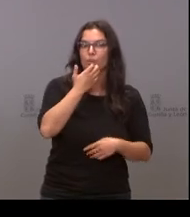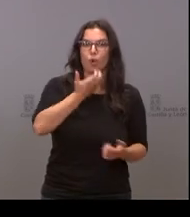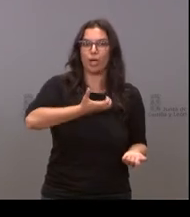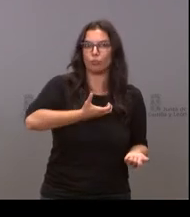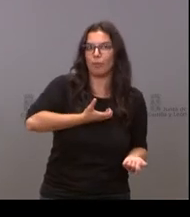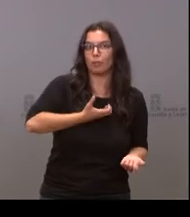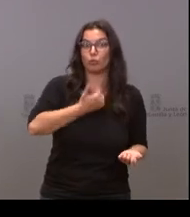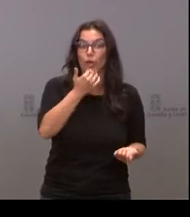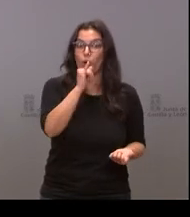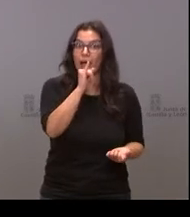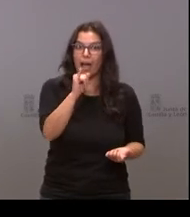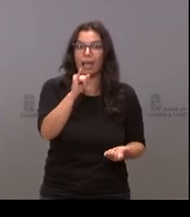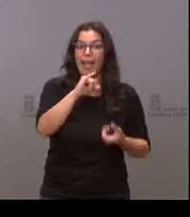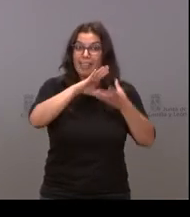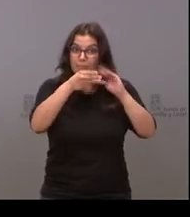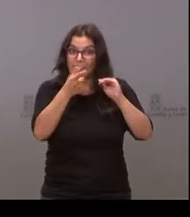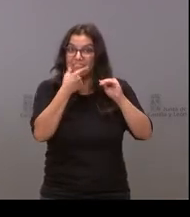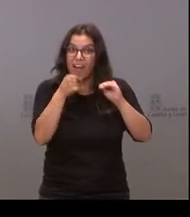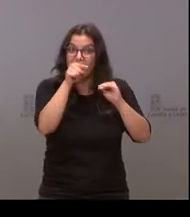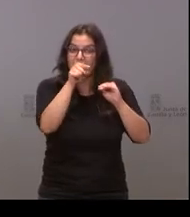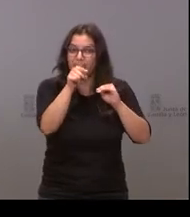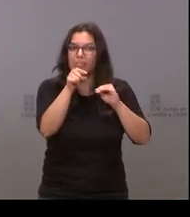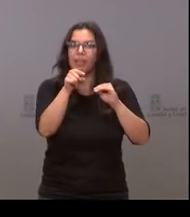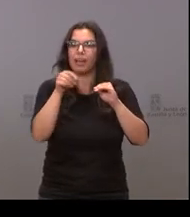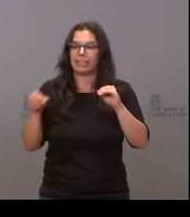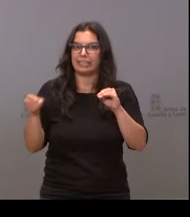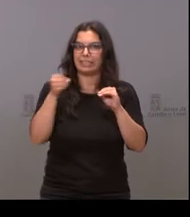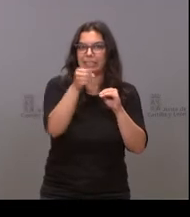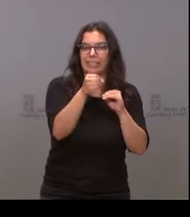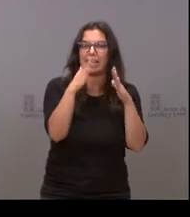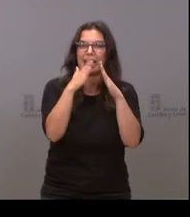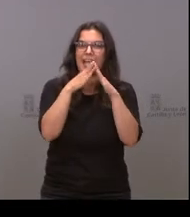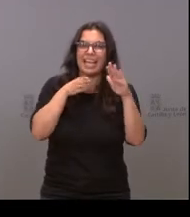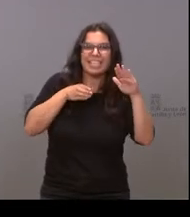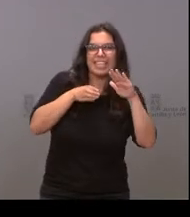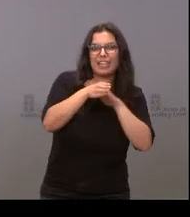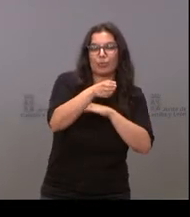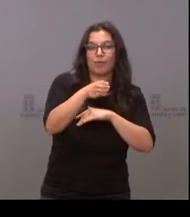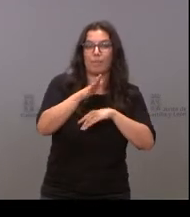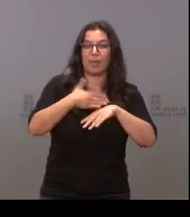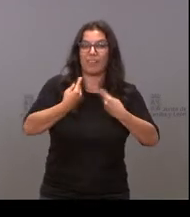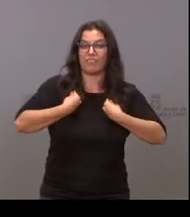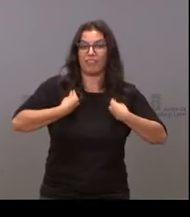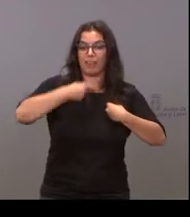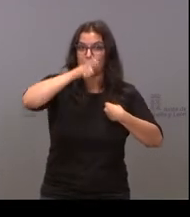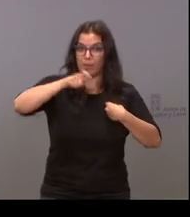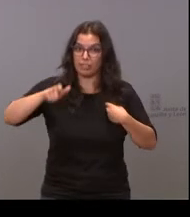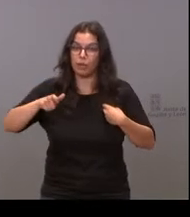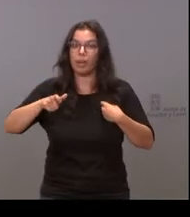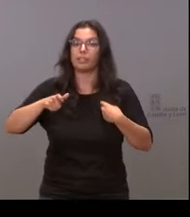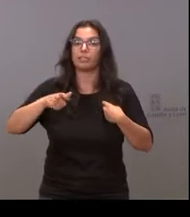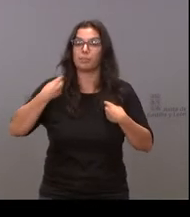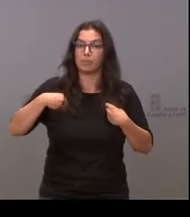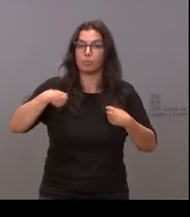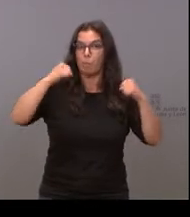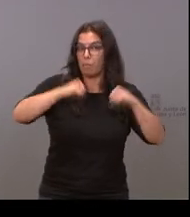municipios hacer pequeñas adaptaciones para lograr viviendas inclusivas donde no sólo vivan las personas a las que vamos a atender